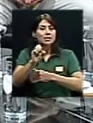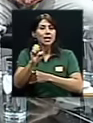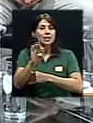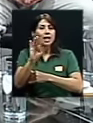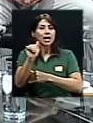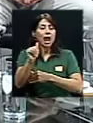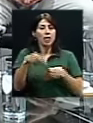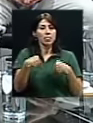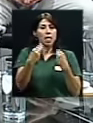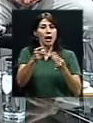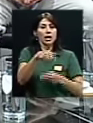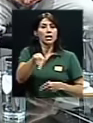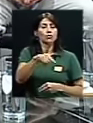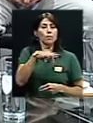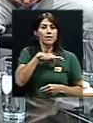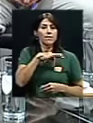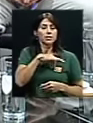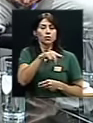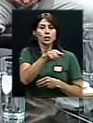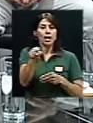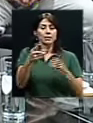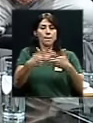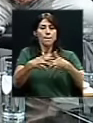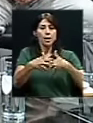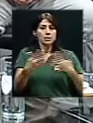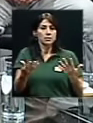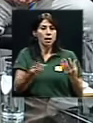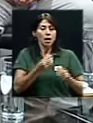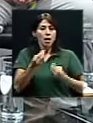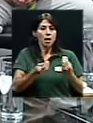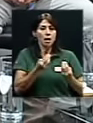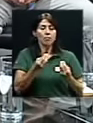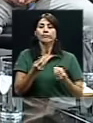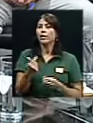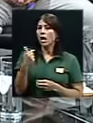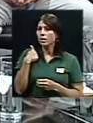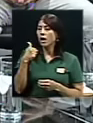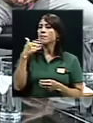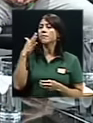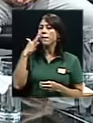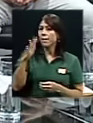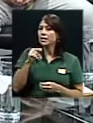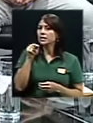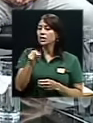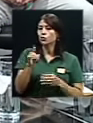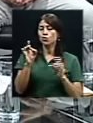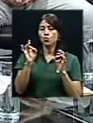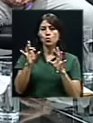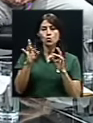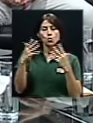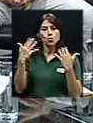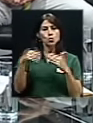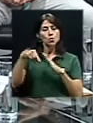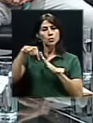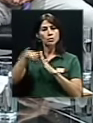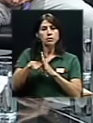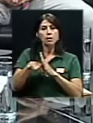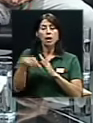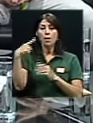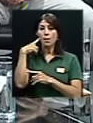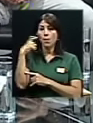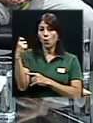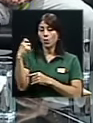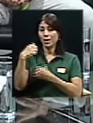esta empresa o a CONAVI, digámoslo así? A mí me parece muy grave porque prácticamente hacer